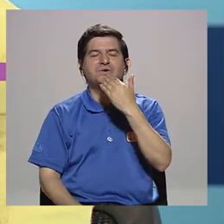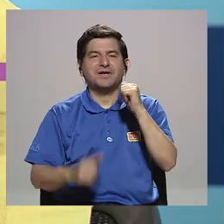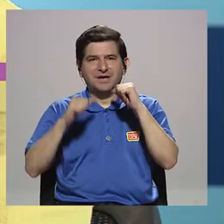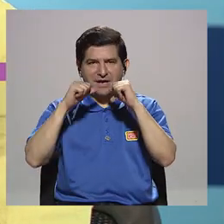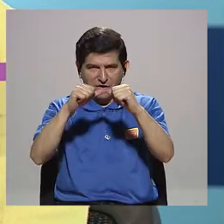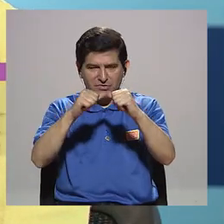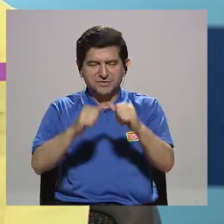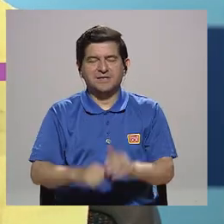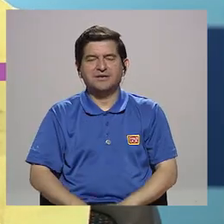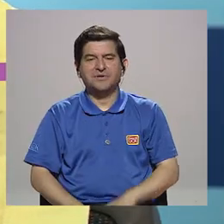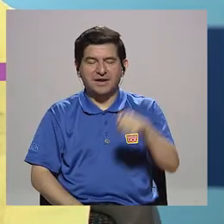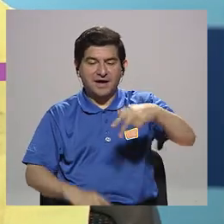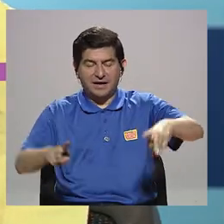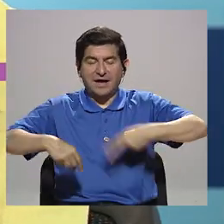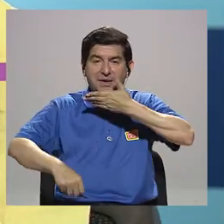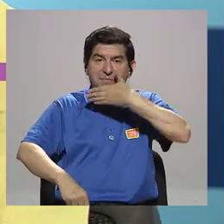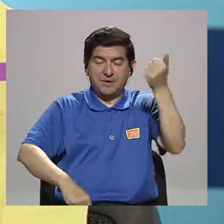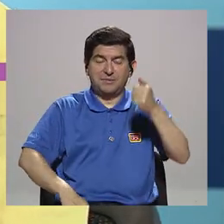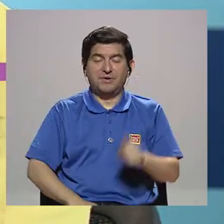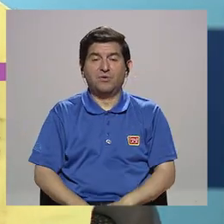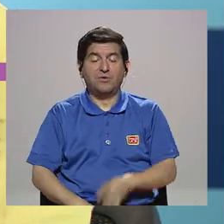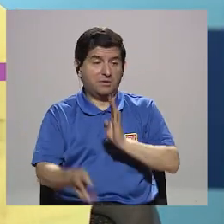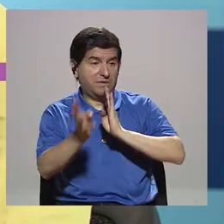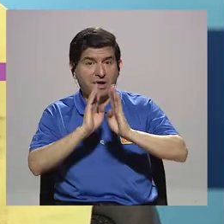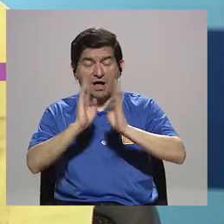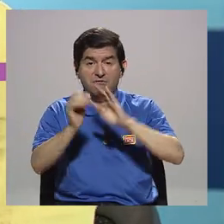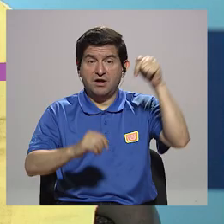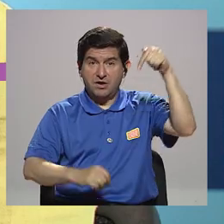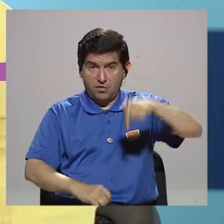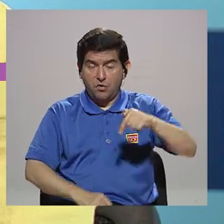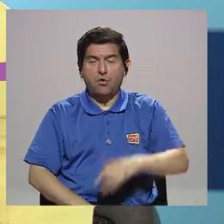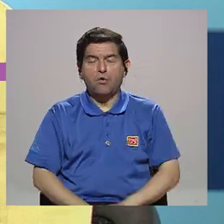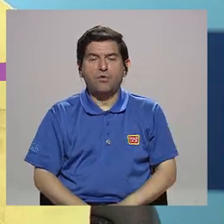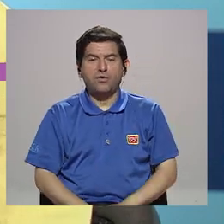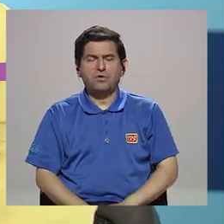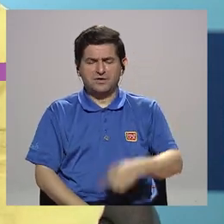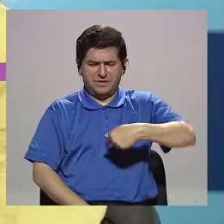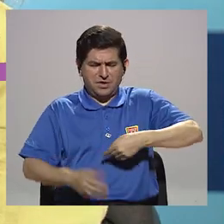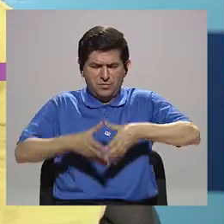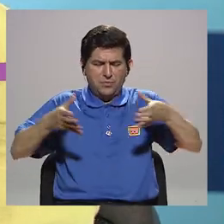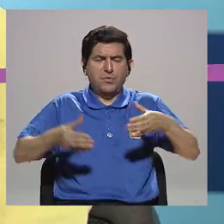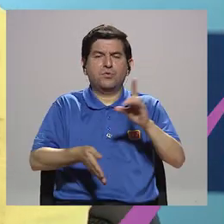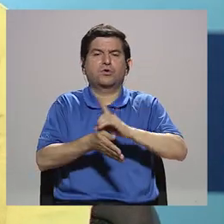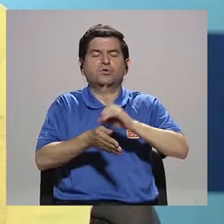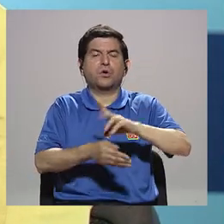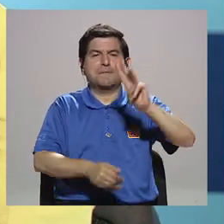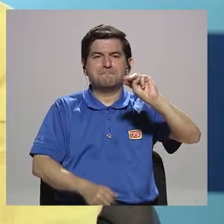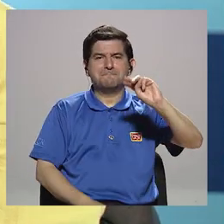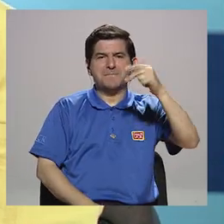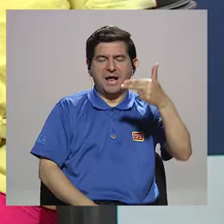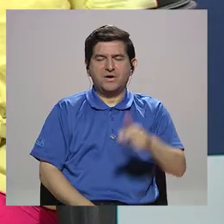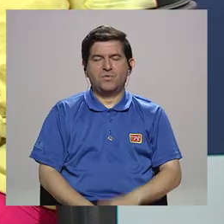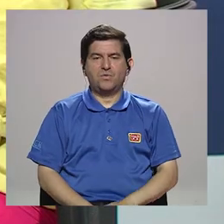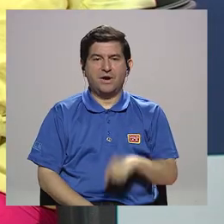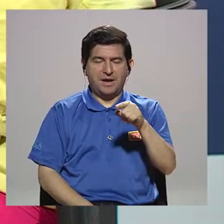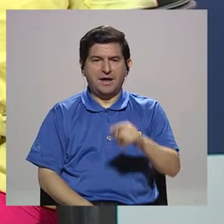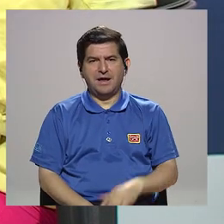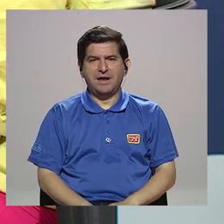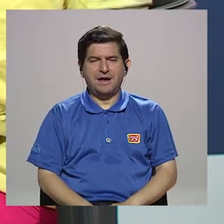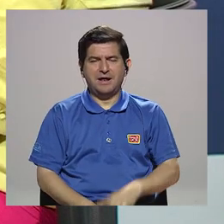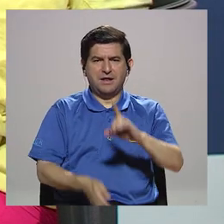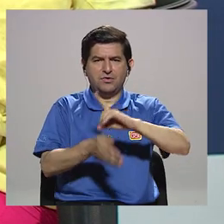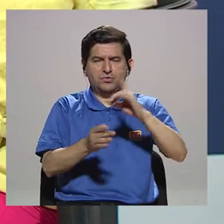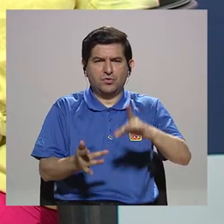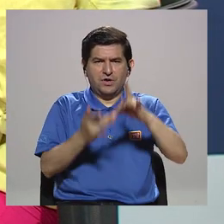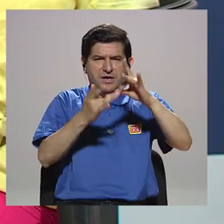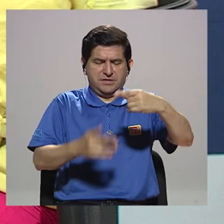Gracias por continuar en compañía de Vivir Mejor. Estamos conversando hoy acerca de la gastritis con el doctor Manuel Chávez, que es